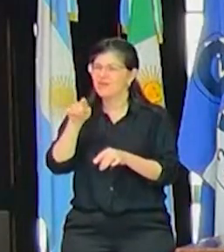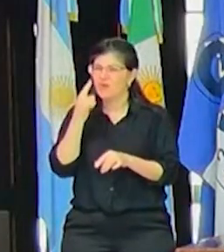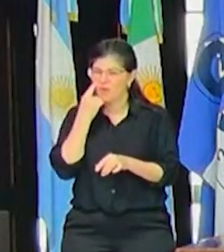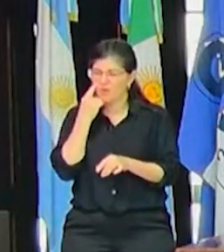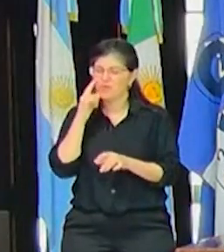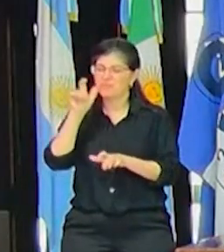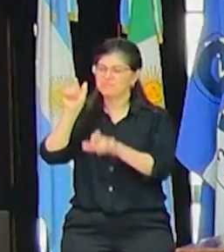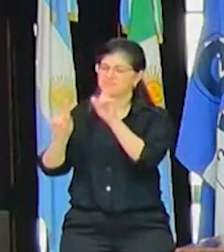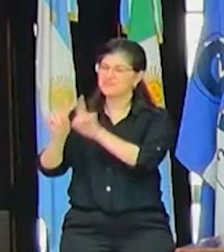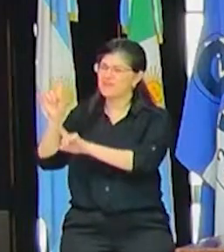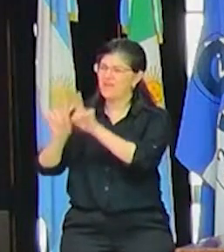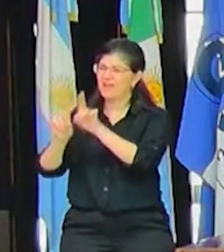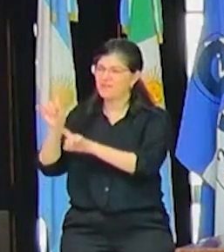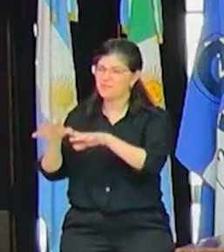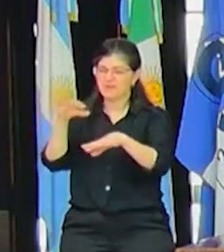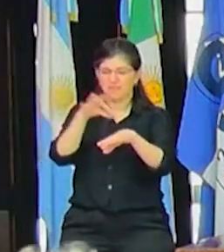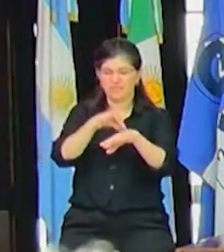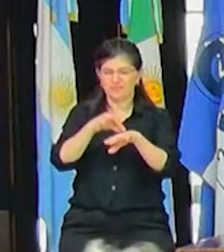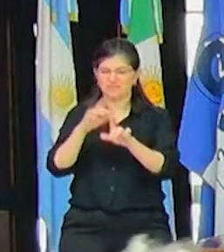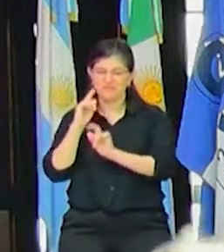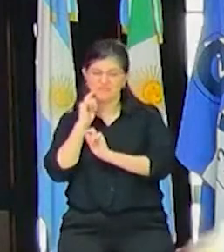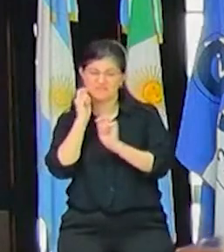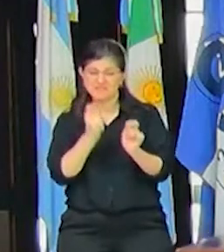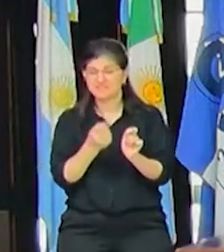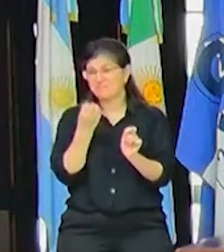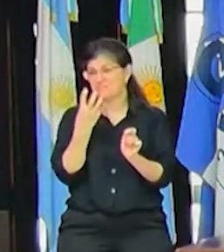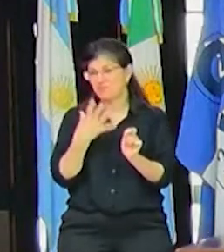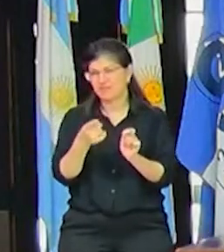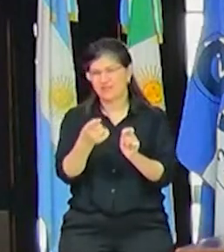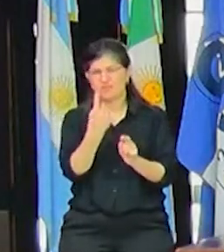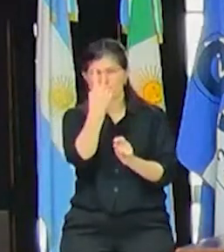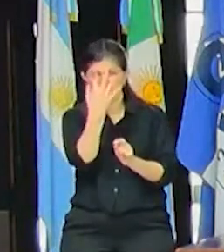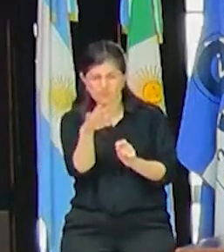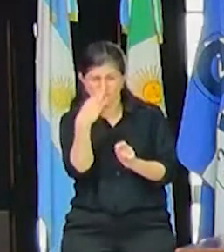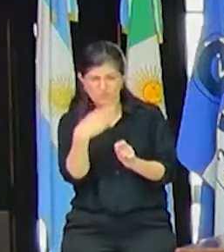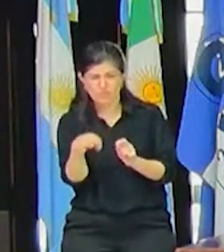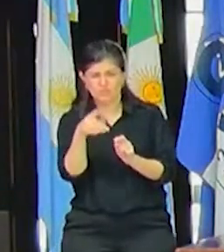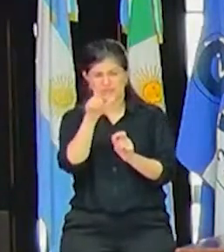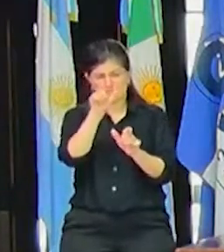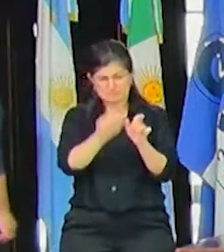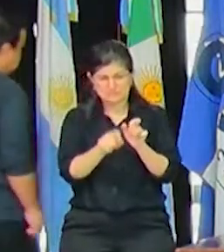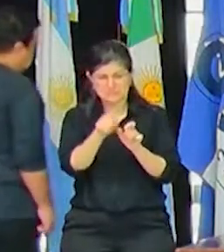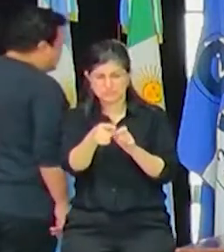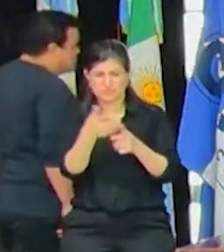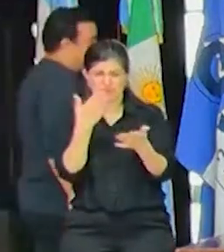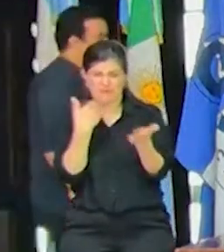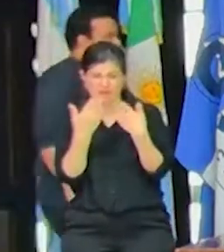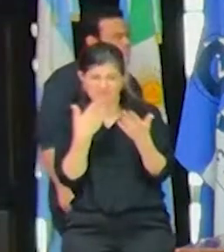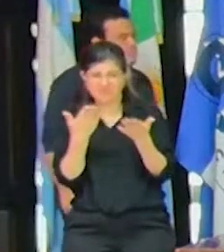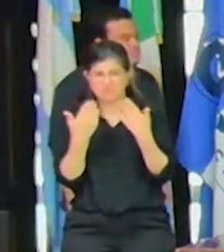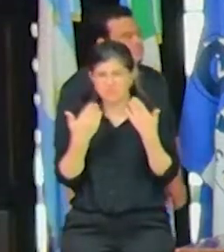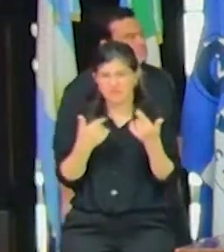el médico es con la única persona que hablan y que es la única persona que los toca. Entonces, es